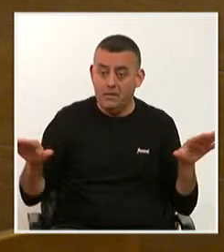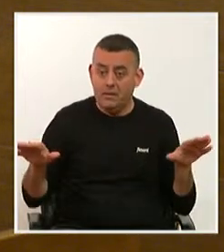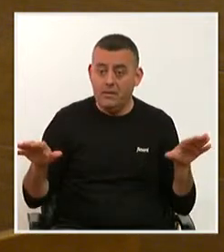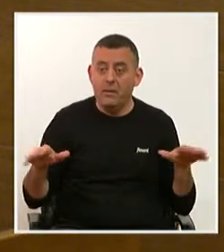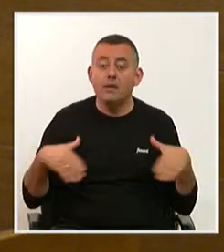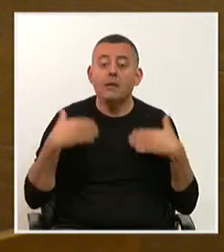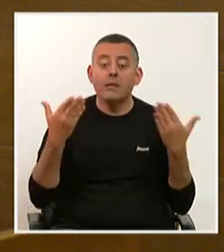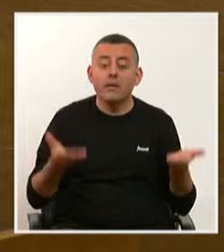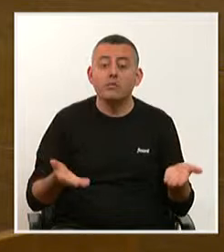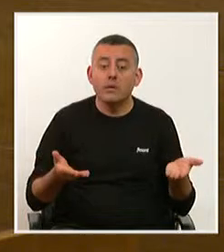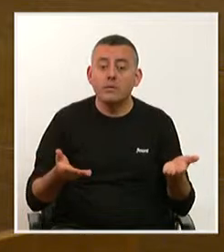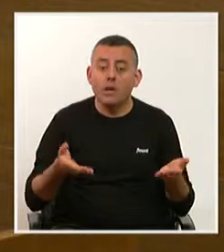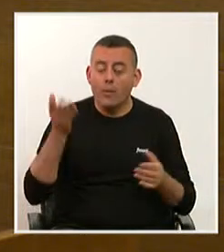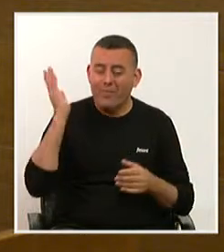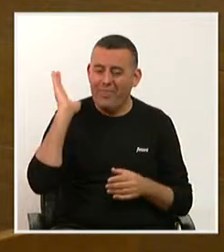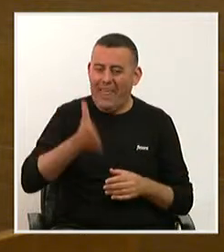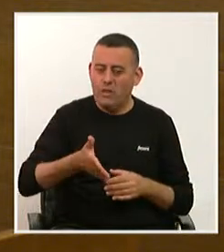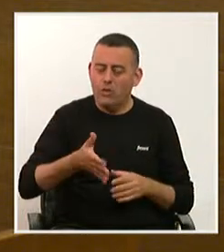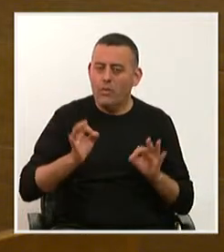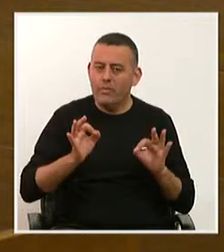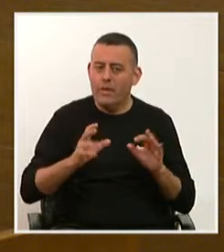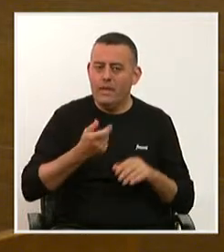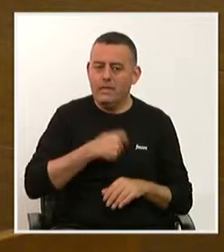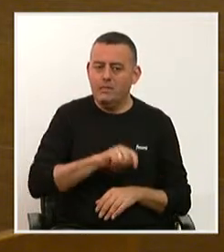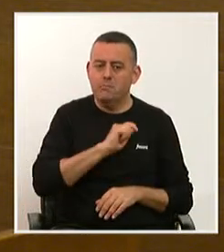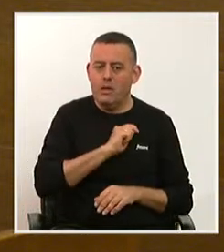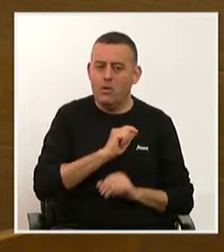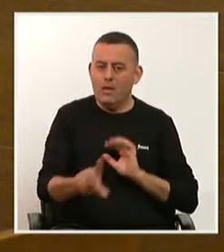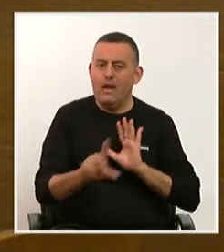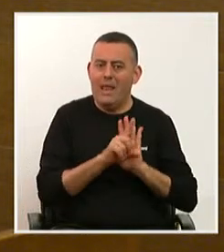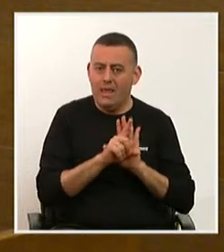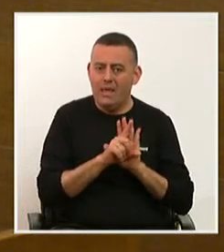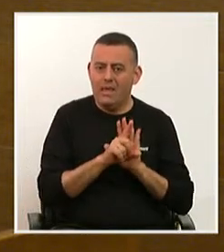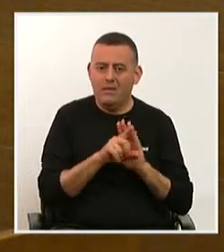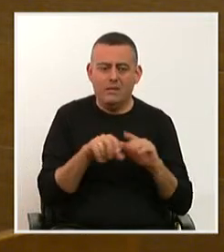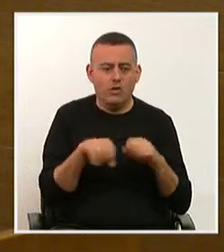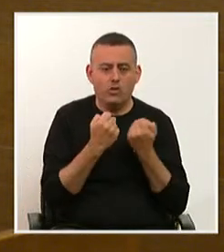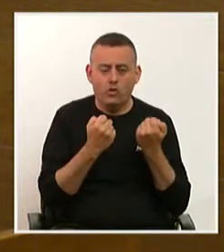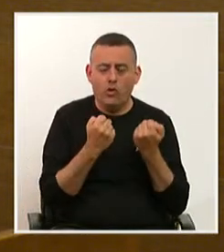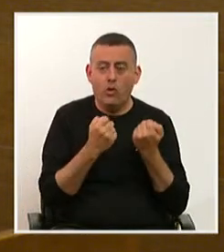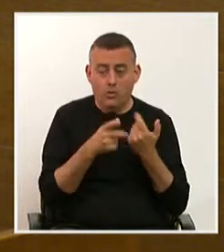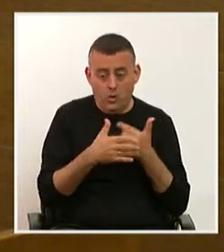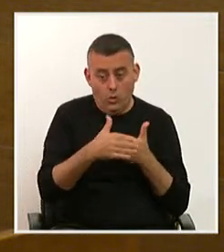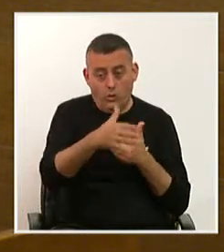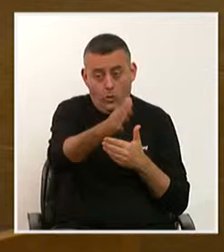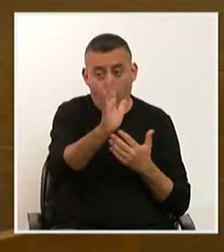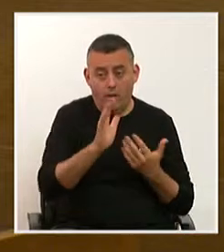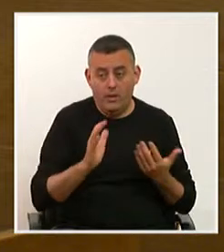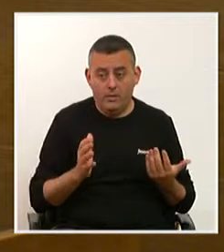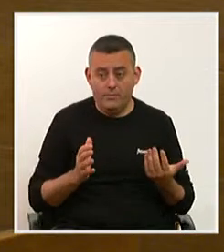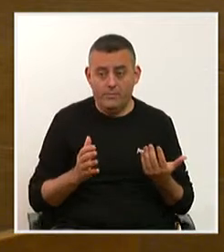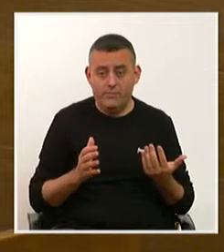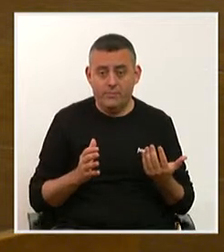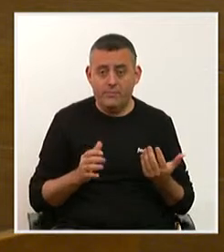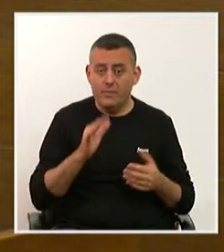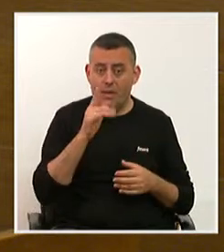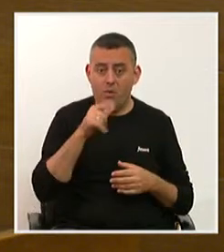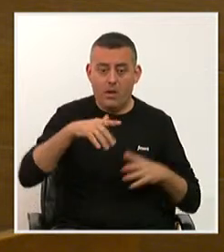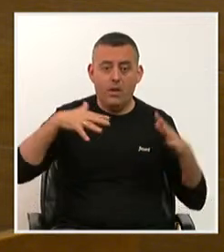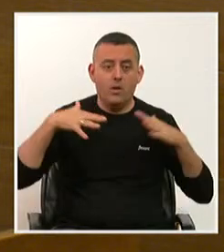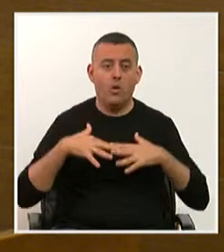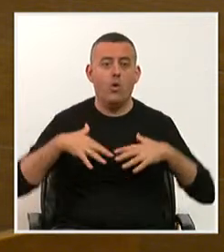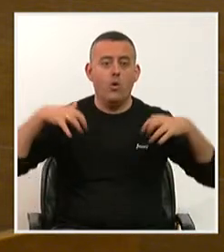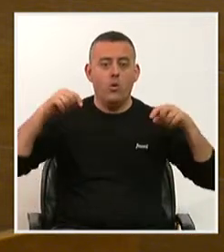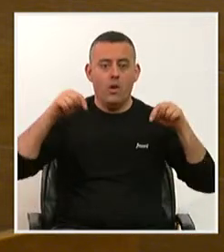español permanecerá mir engaño una cuestión de fondo que yo creo que tres de los cuatro partidos que estamos en el hemiciclo creo que